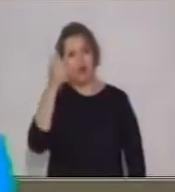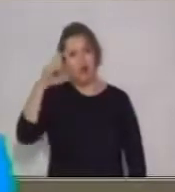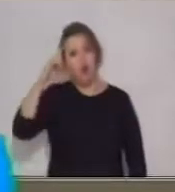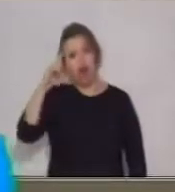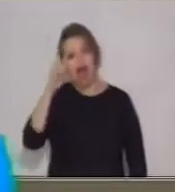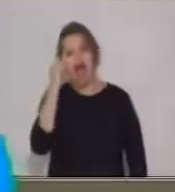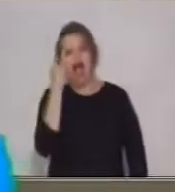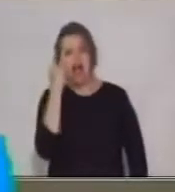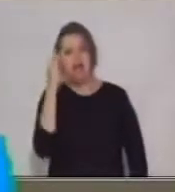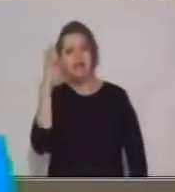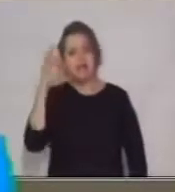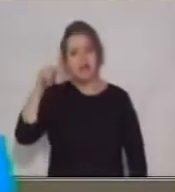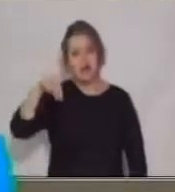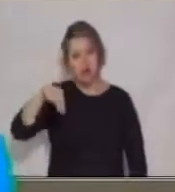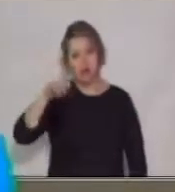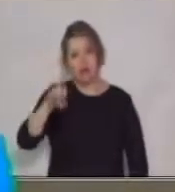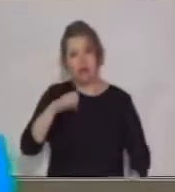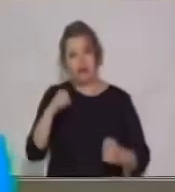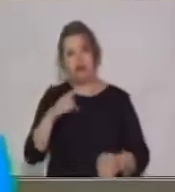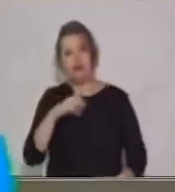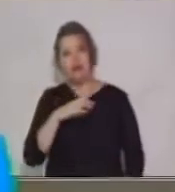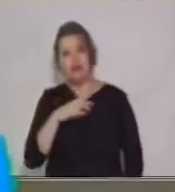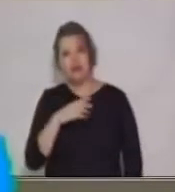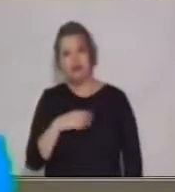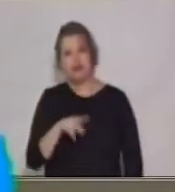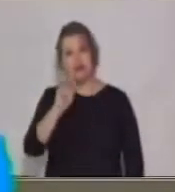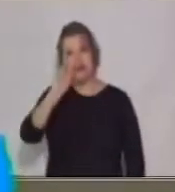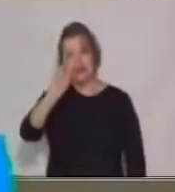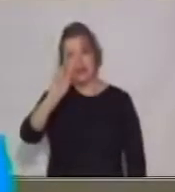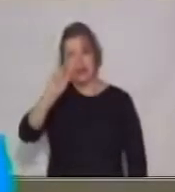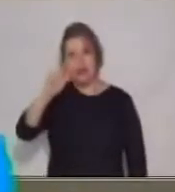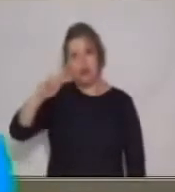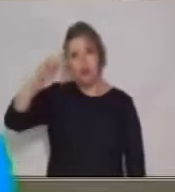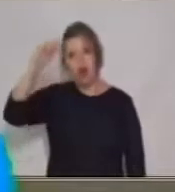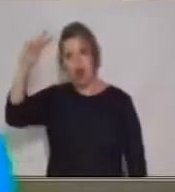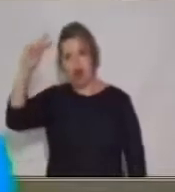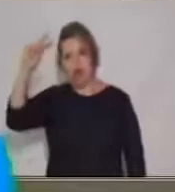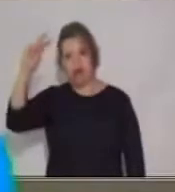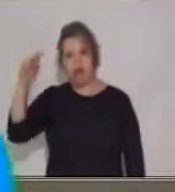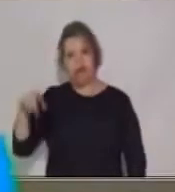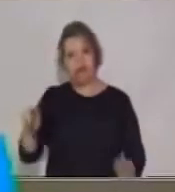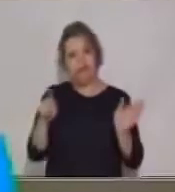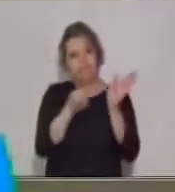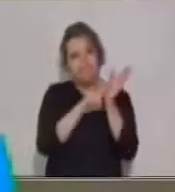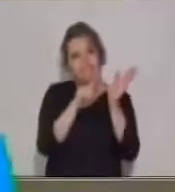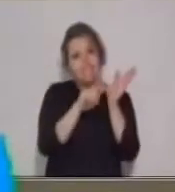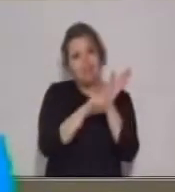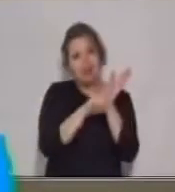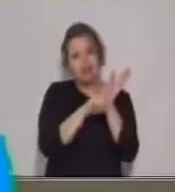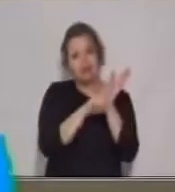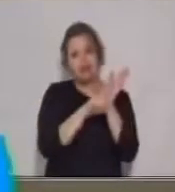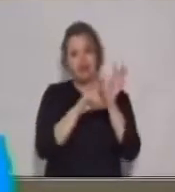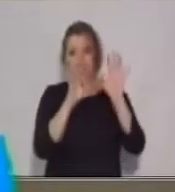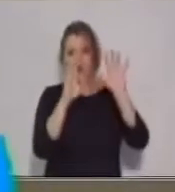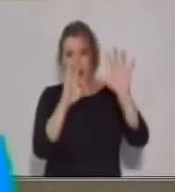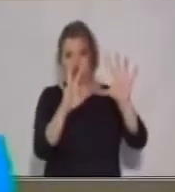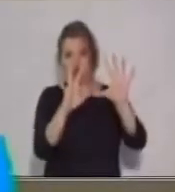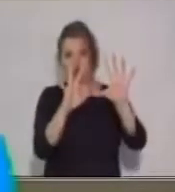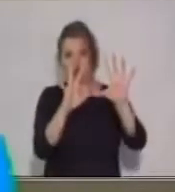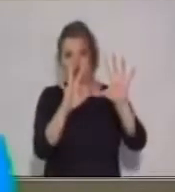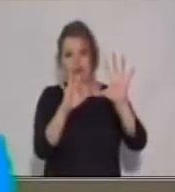Entonces tenemos y cuadrado es igual a menos 8. Y cuadrado va a ser igual a menos 8